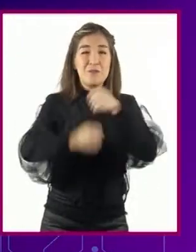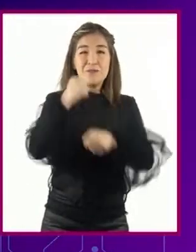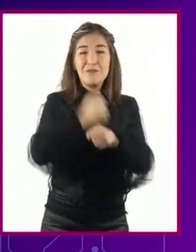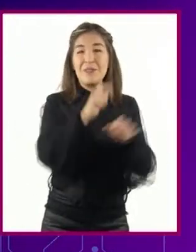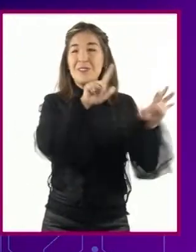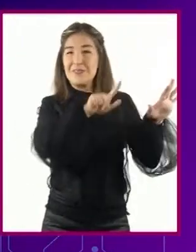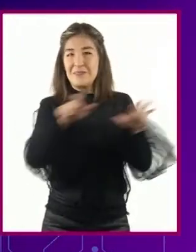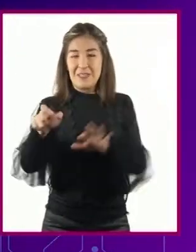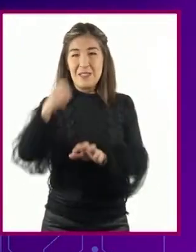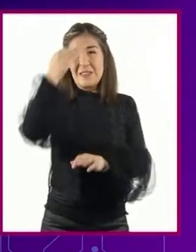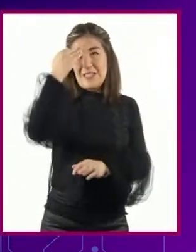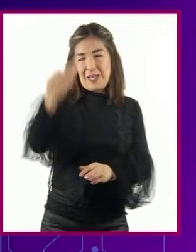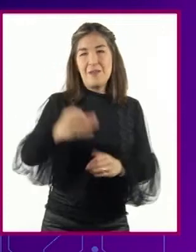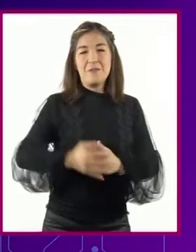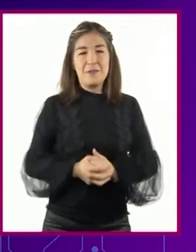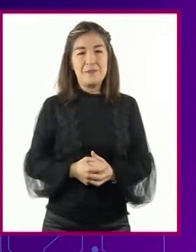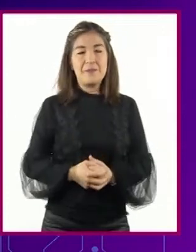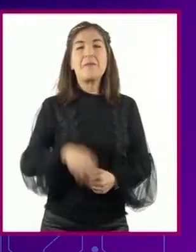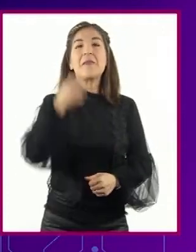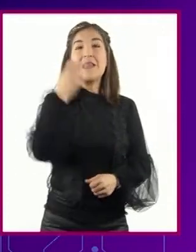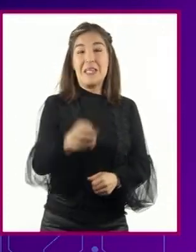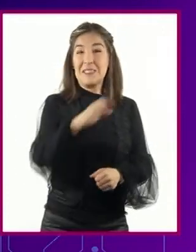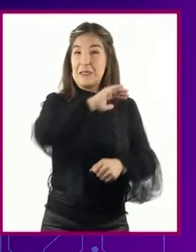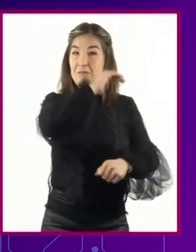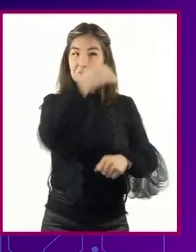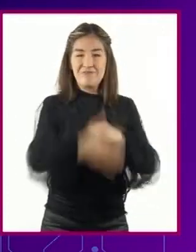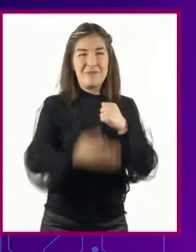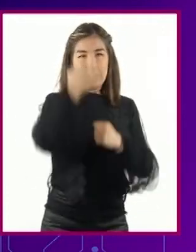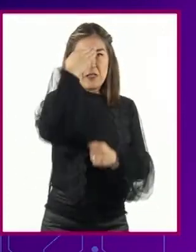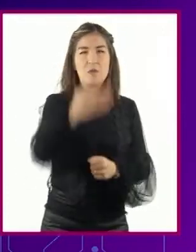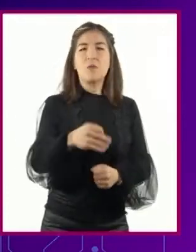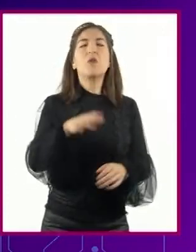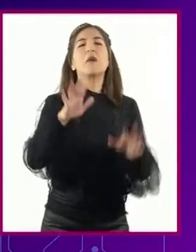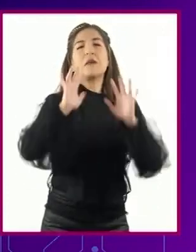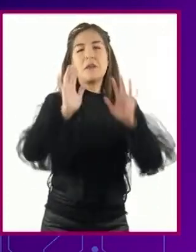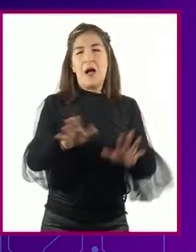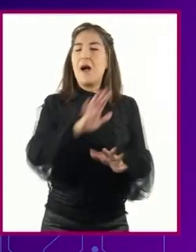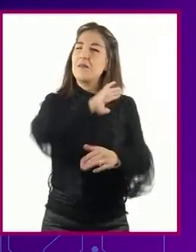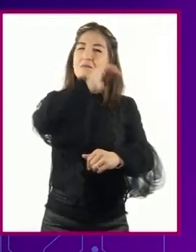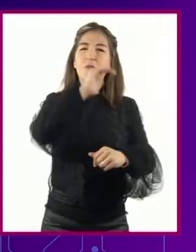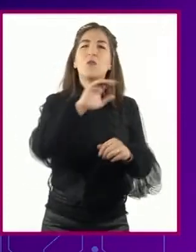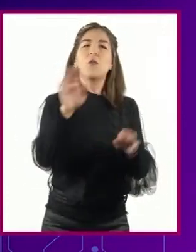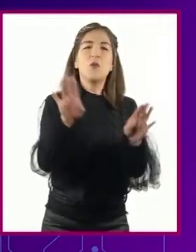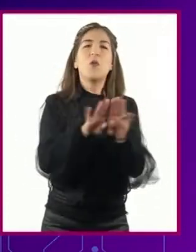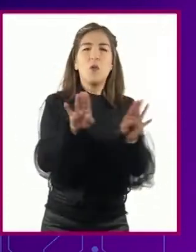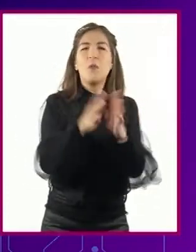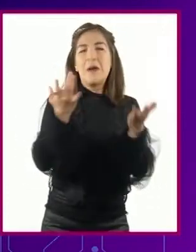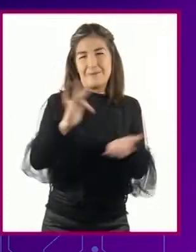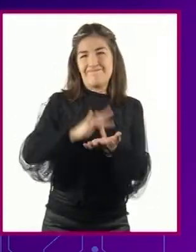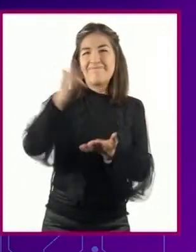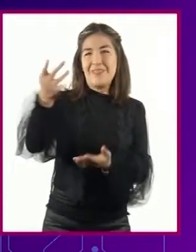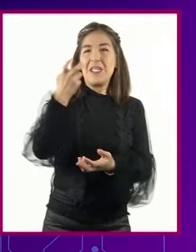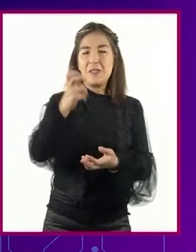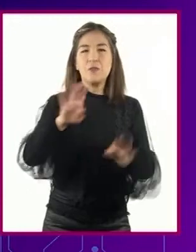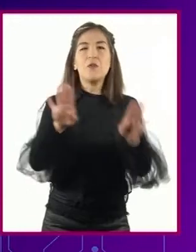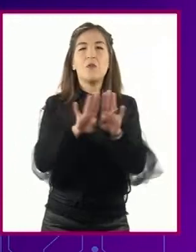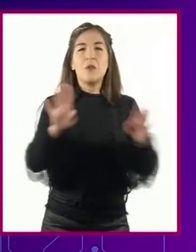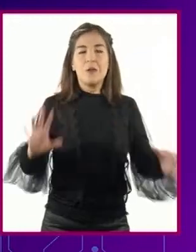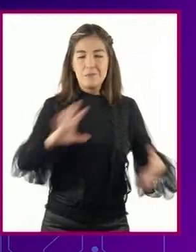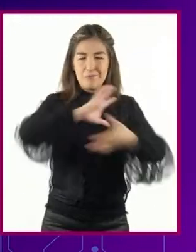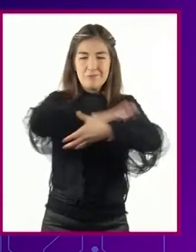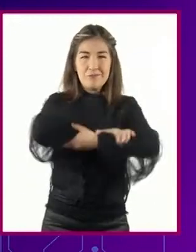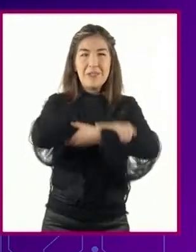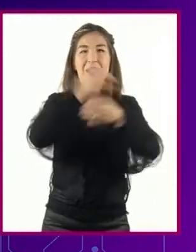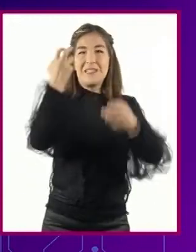años. El fin de este proceso se consolidó gracias a la unión de las coronas de